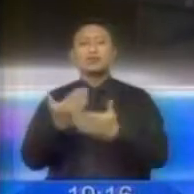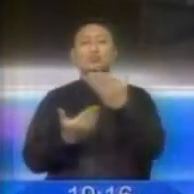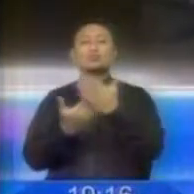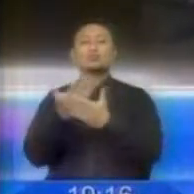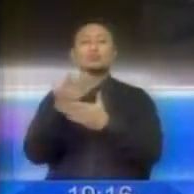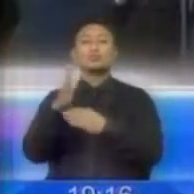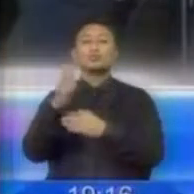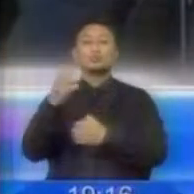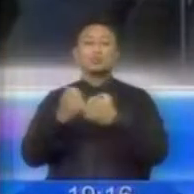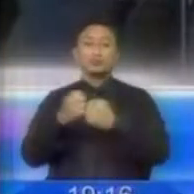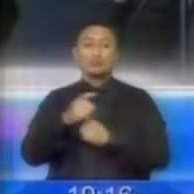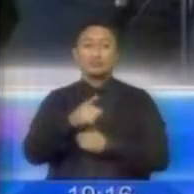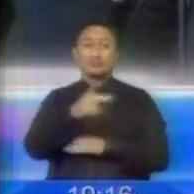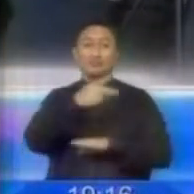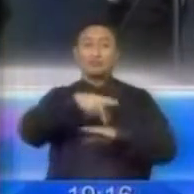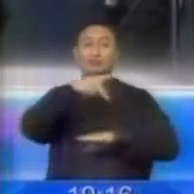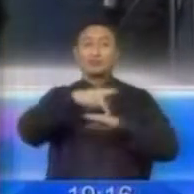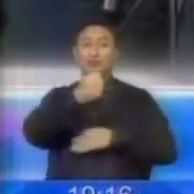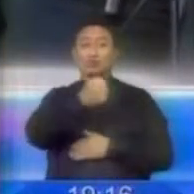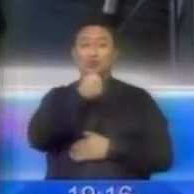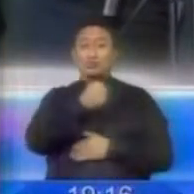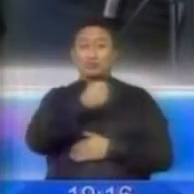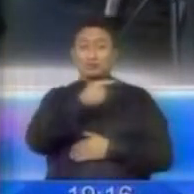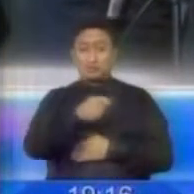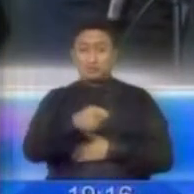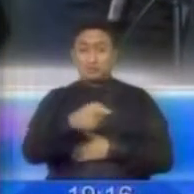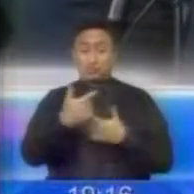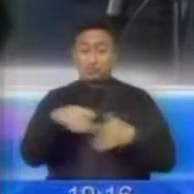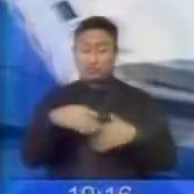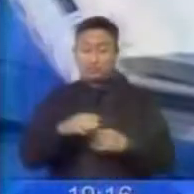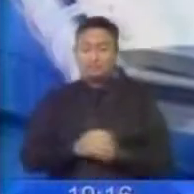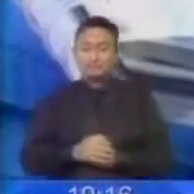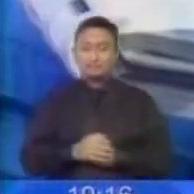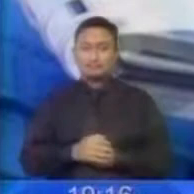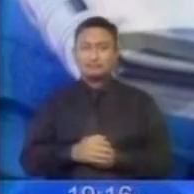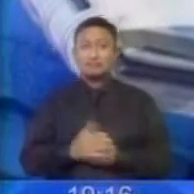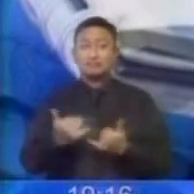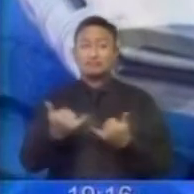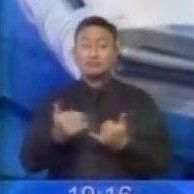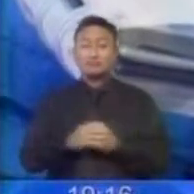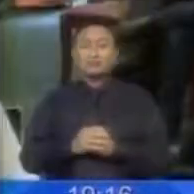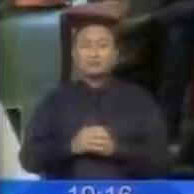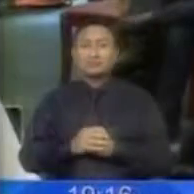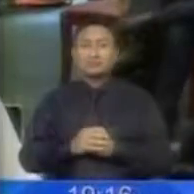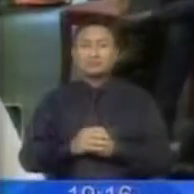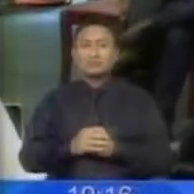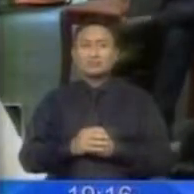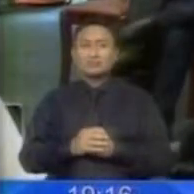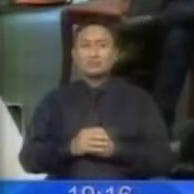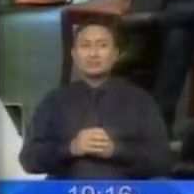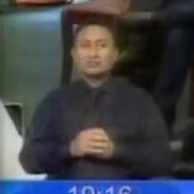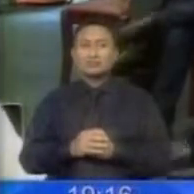riesgos que corren los trabajadores de la comunicación en la era digital, pues cada vez son más frecuentes y más